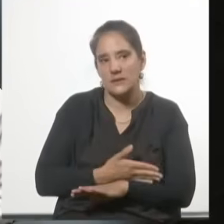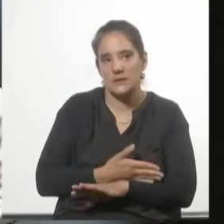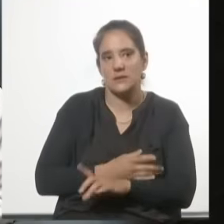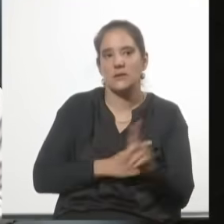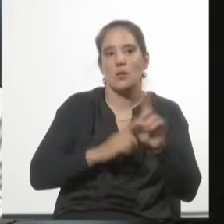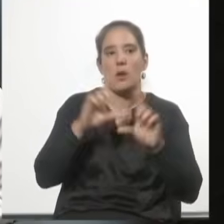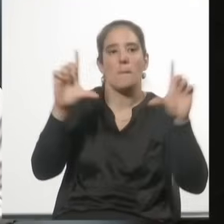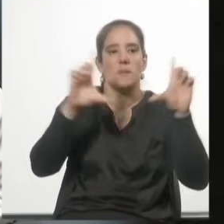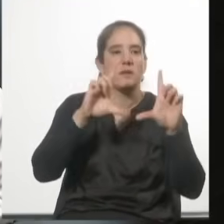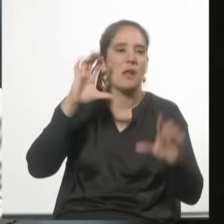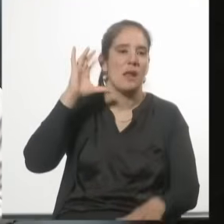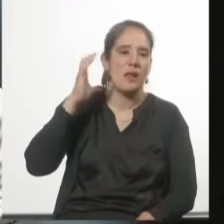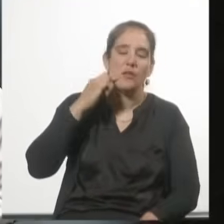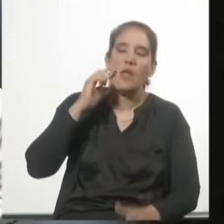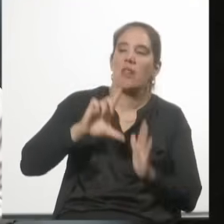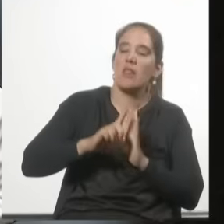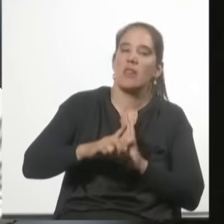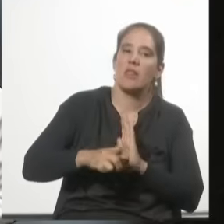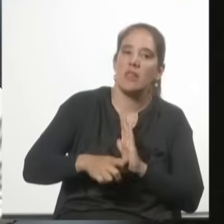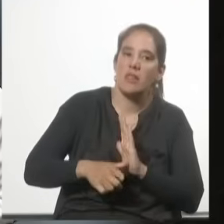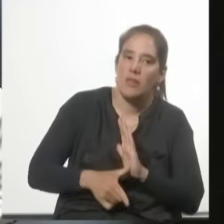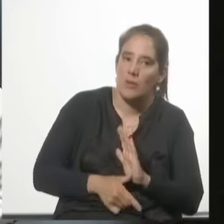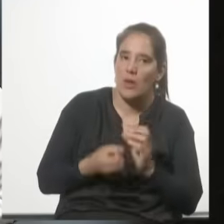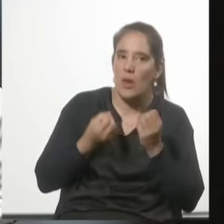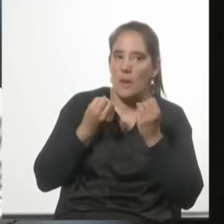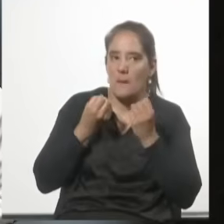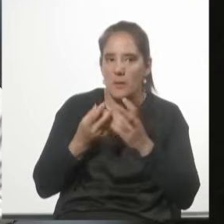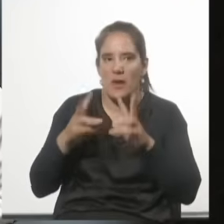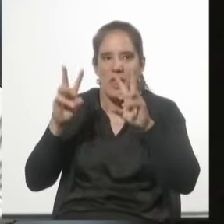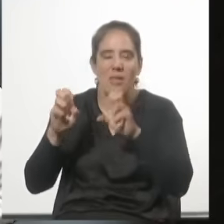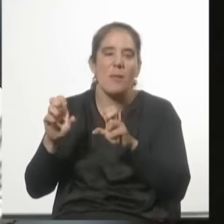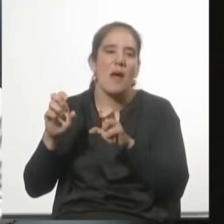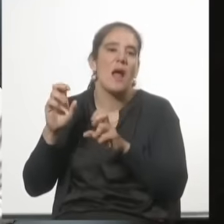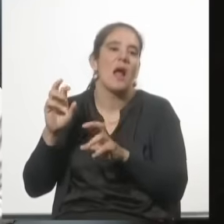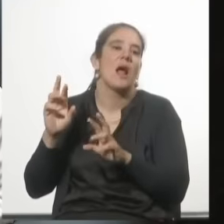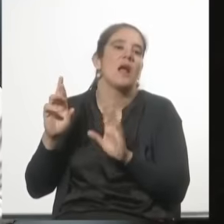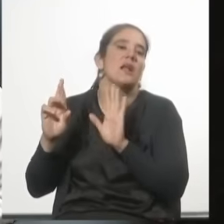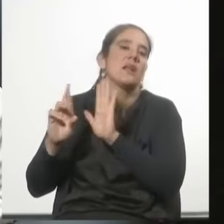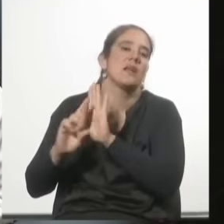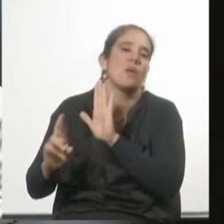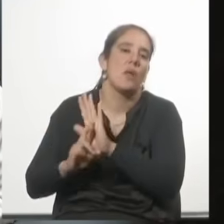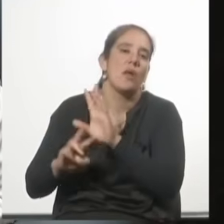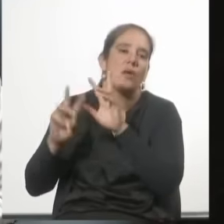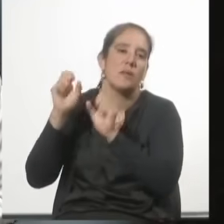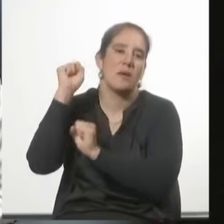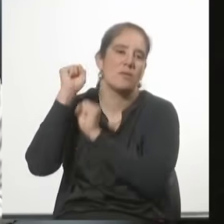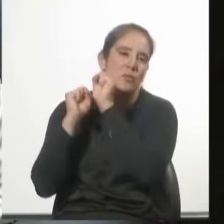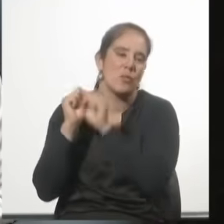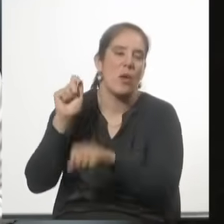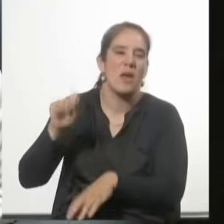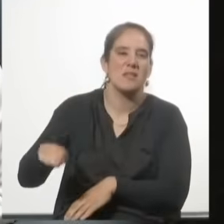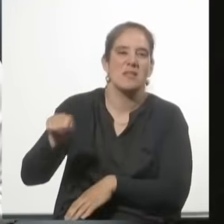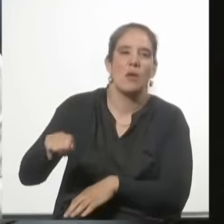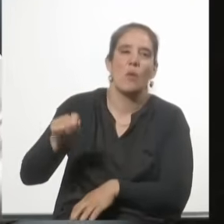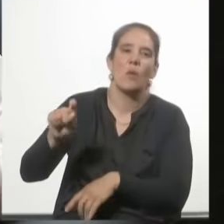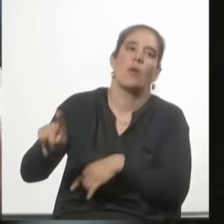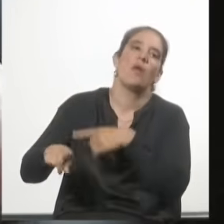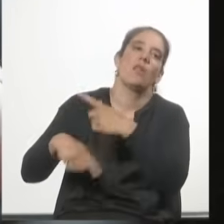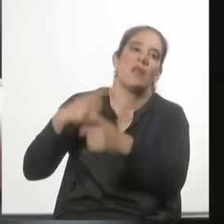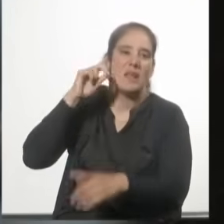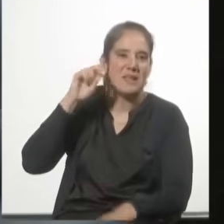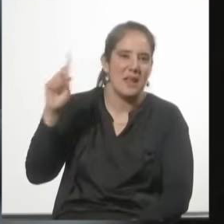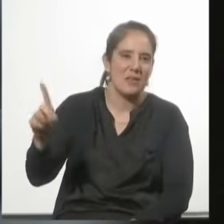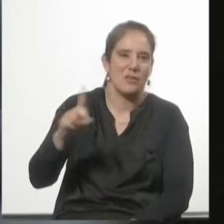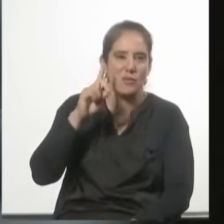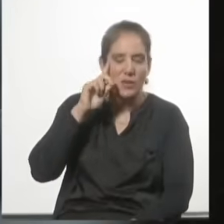medio periodístico, que esa demora tenía su causa en algún aspecto regulatorio en materia financiera y de seguros derivados de la coyuntura